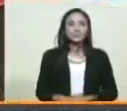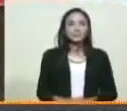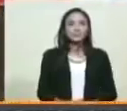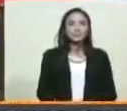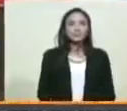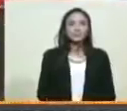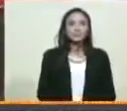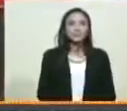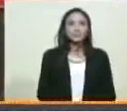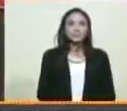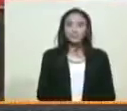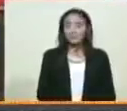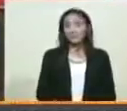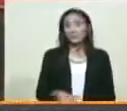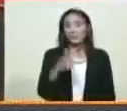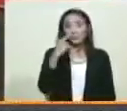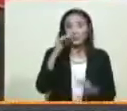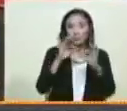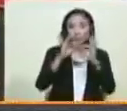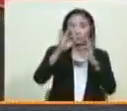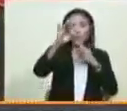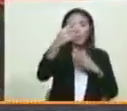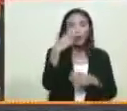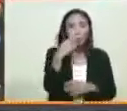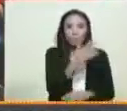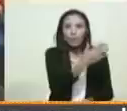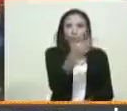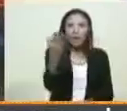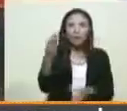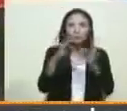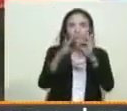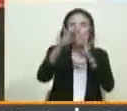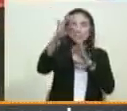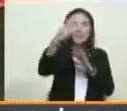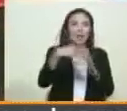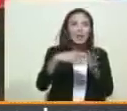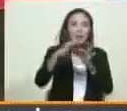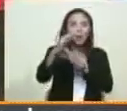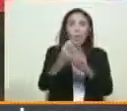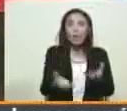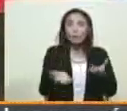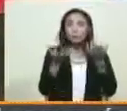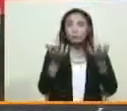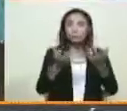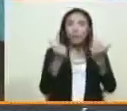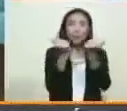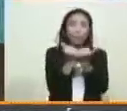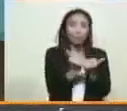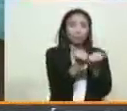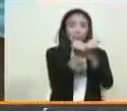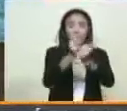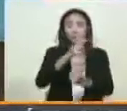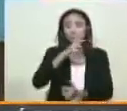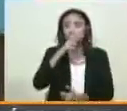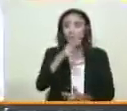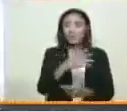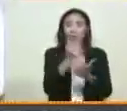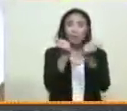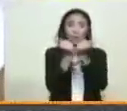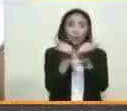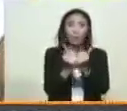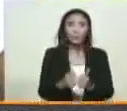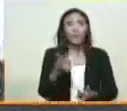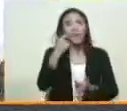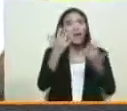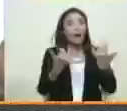No dejo de admirarme cómo está de punta a punta esta calle Igualdad. Vamos a hacer una